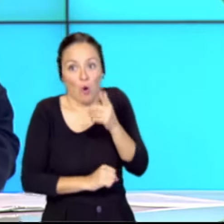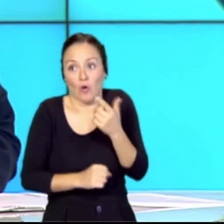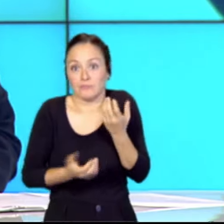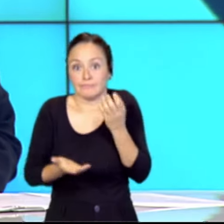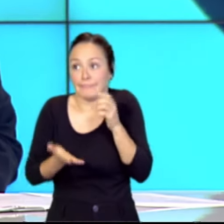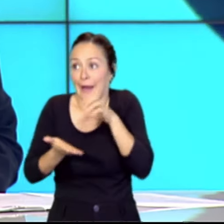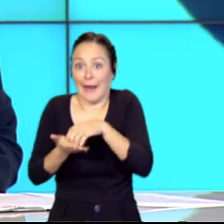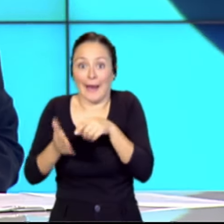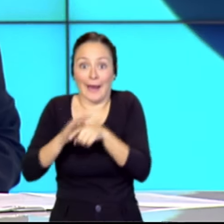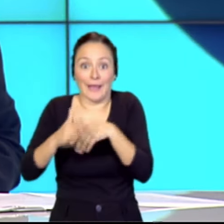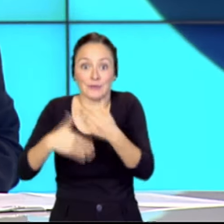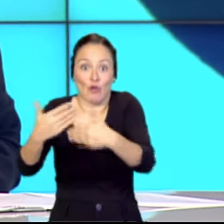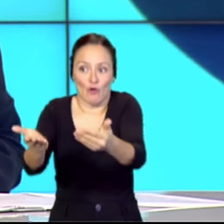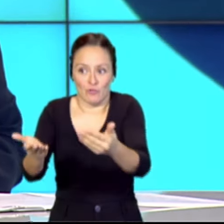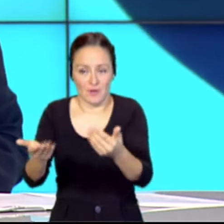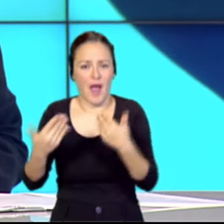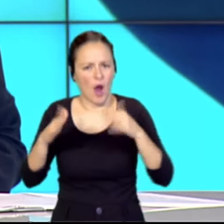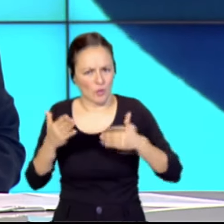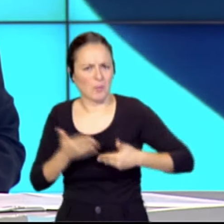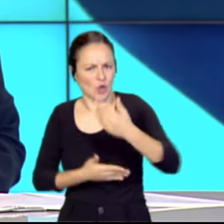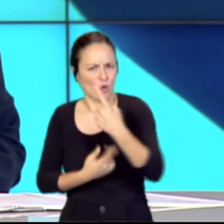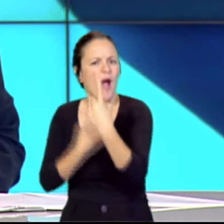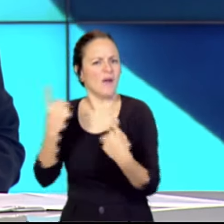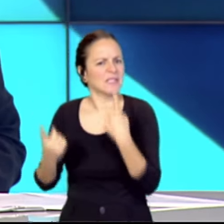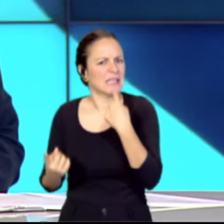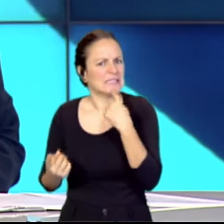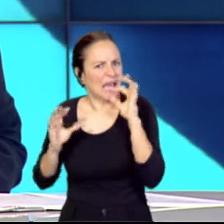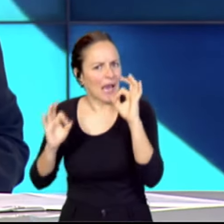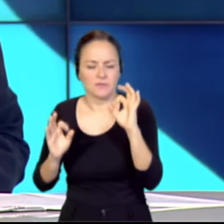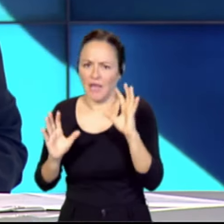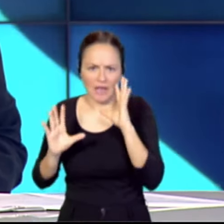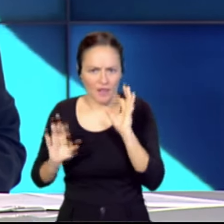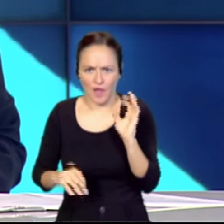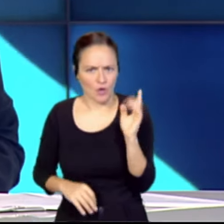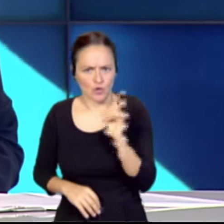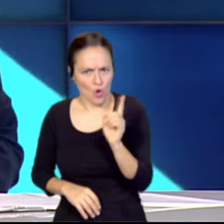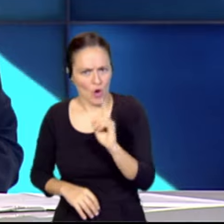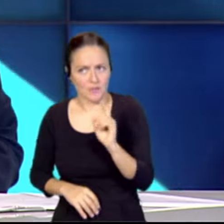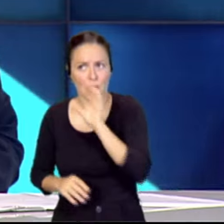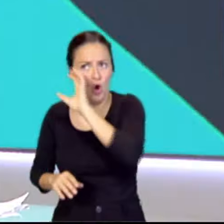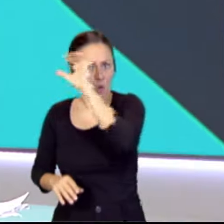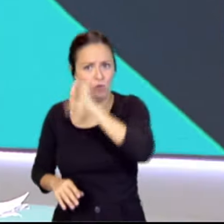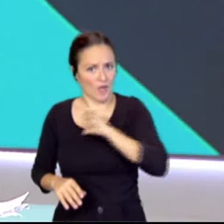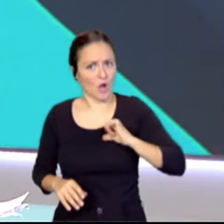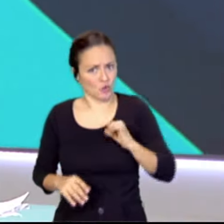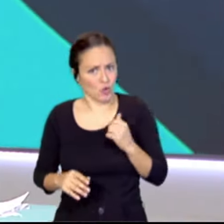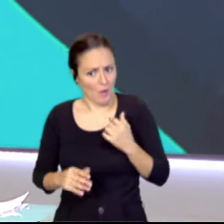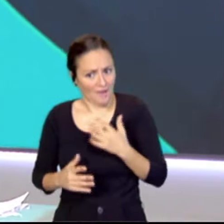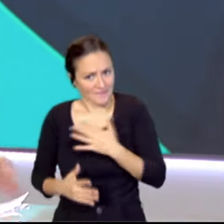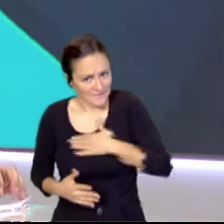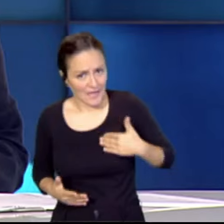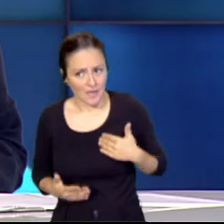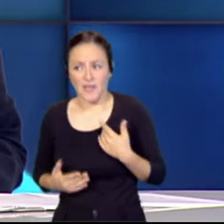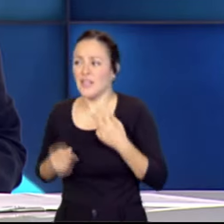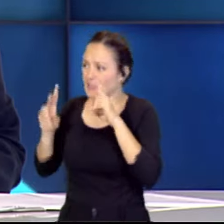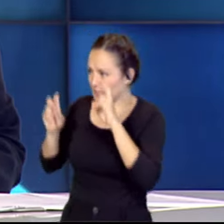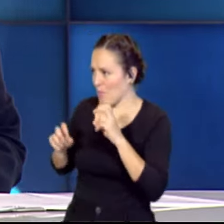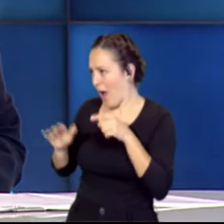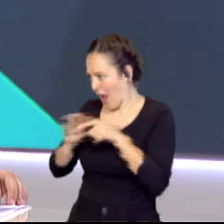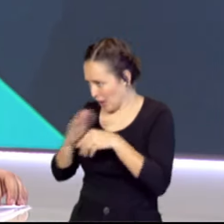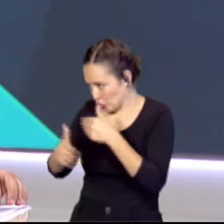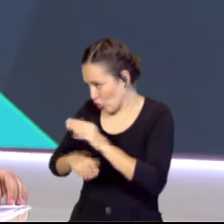ha salido alguna vez en prensa eso no es así las comunidades autónomas todas han TR de una cuón administrativa burocrática Le quiero